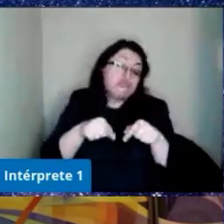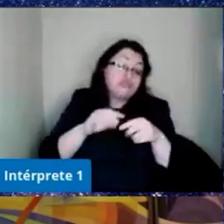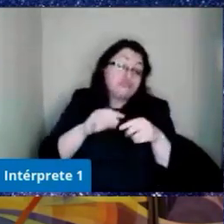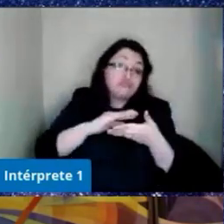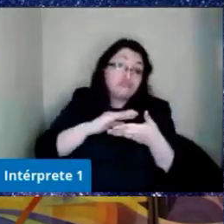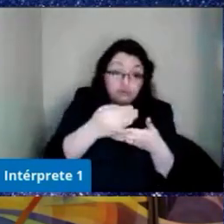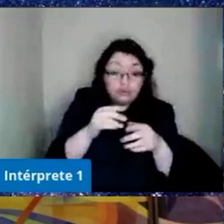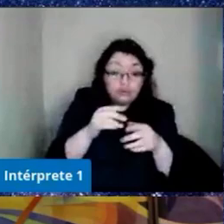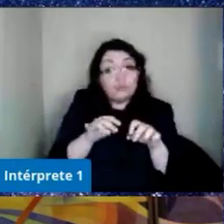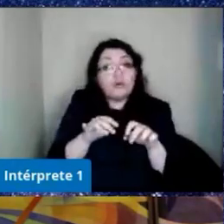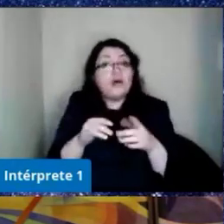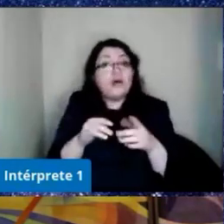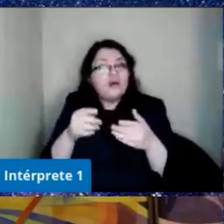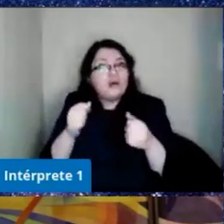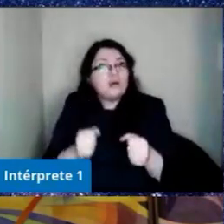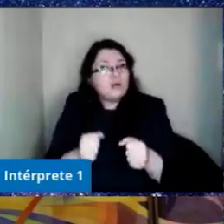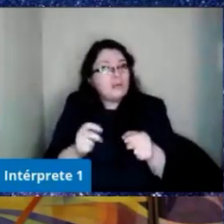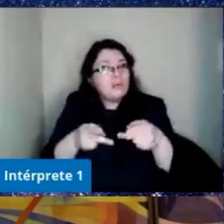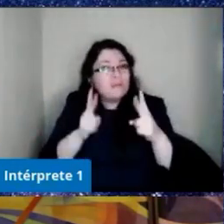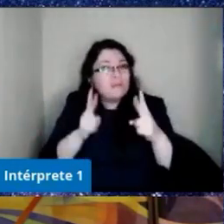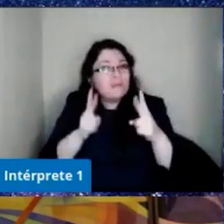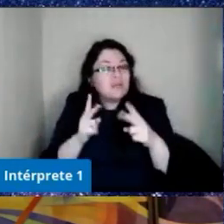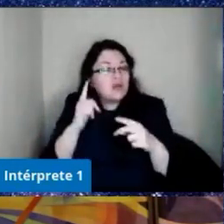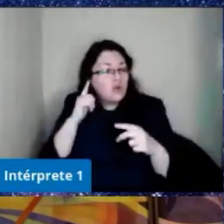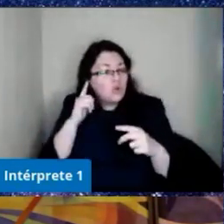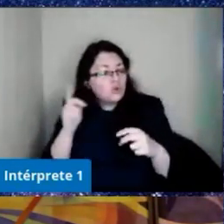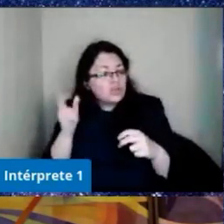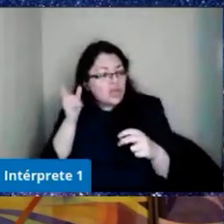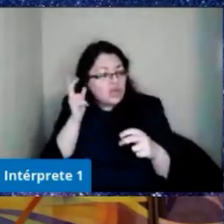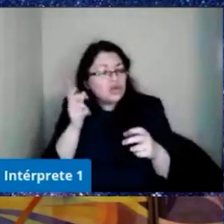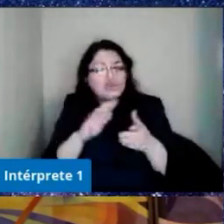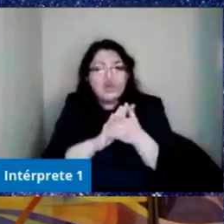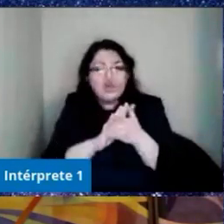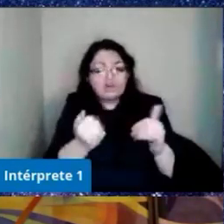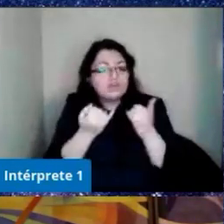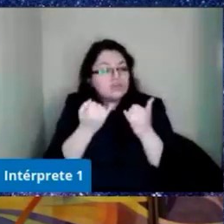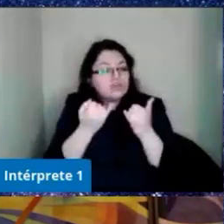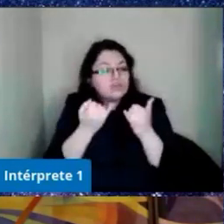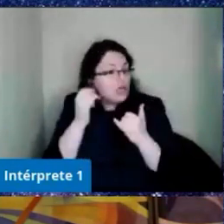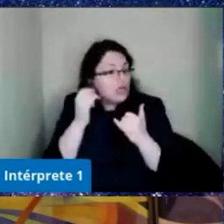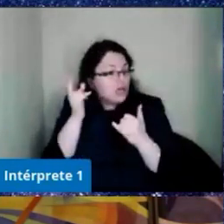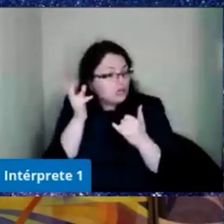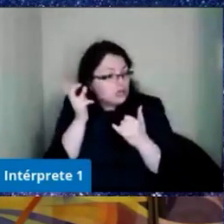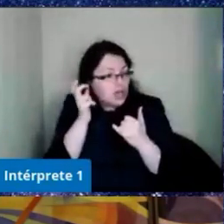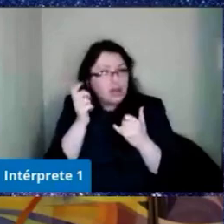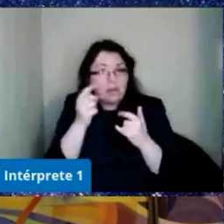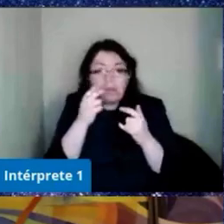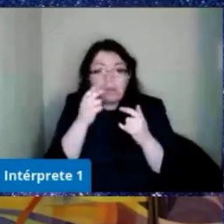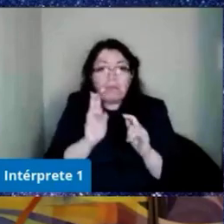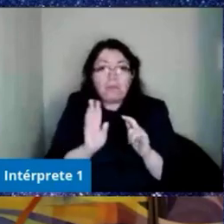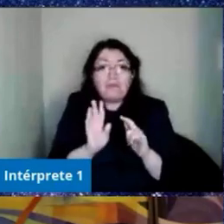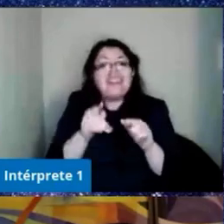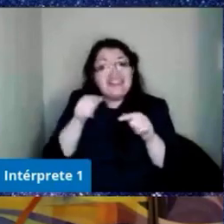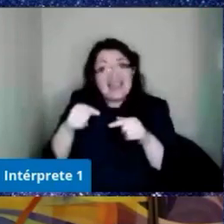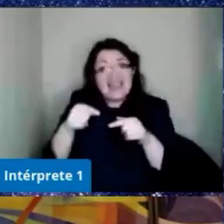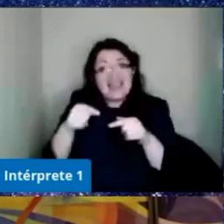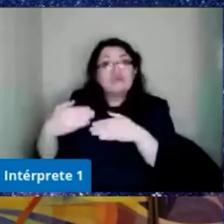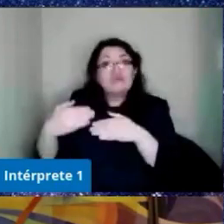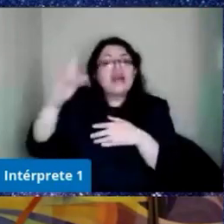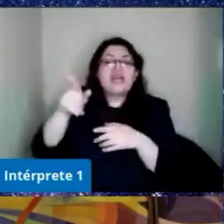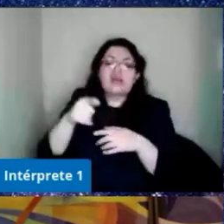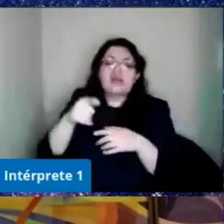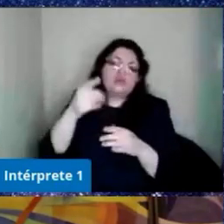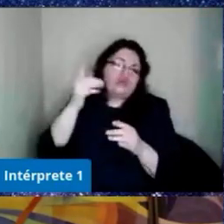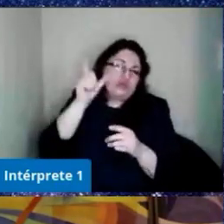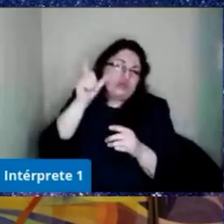permitirle escuchar datos en vez de tener que verlos. Así que bueno, de ahí en adelante ella se convirtió en una persona muy conocida. De hecho, si